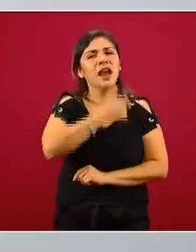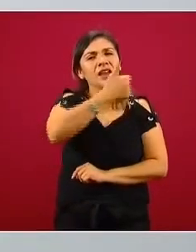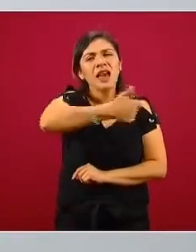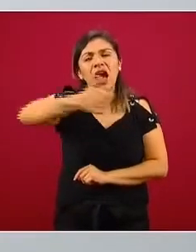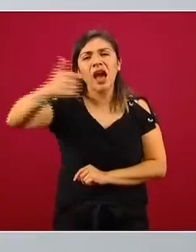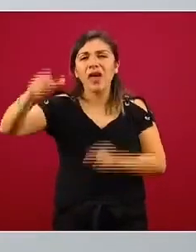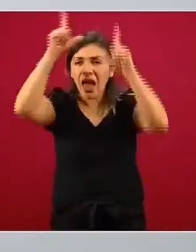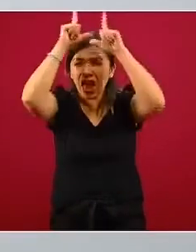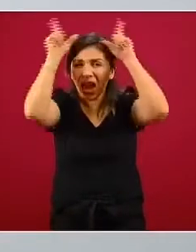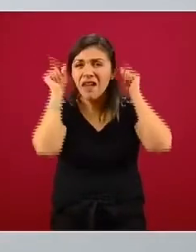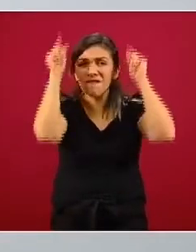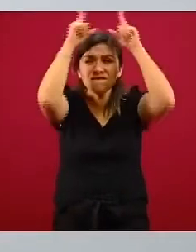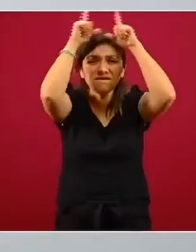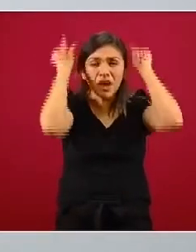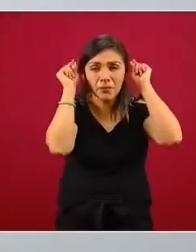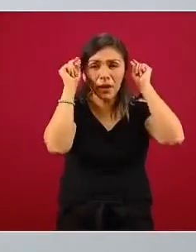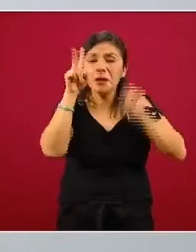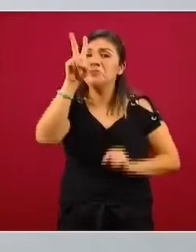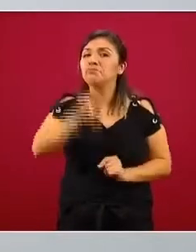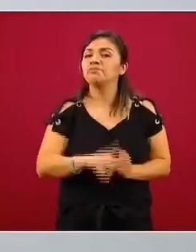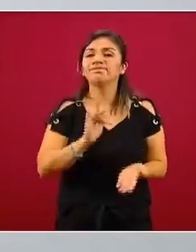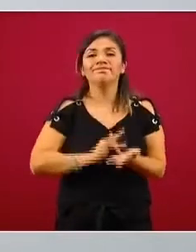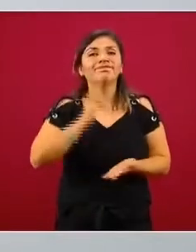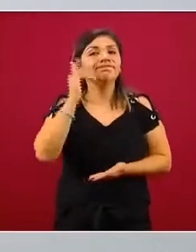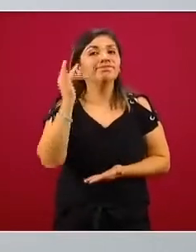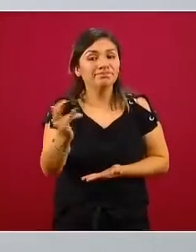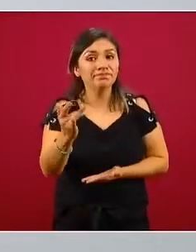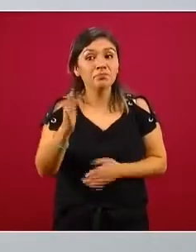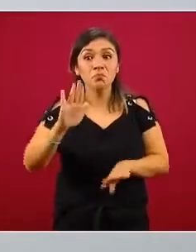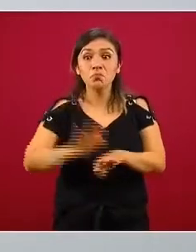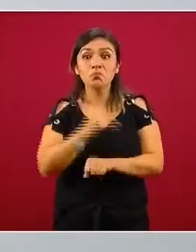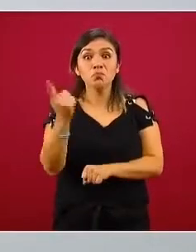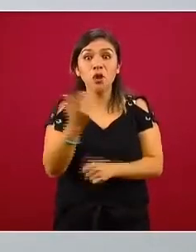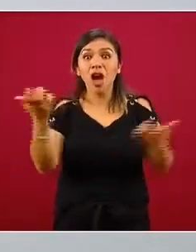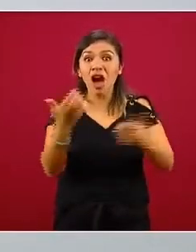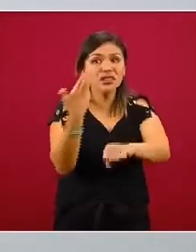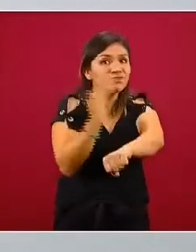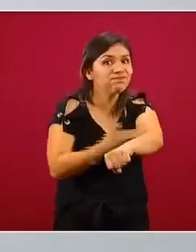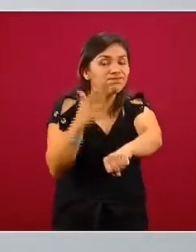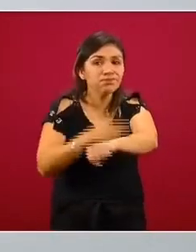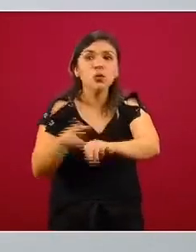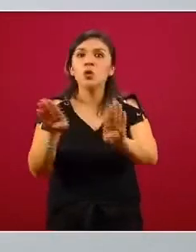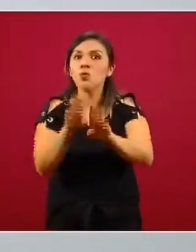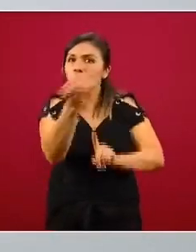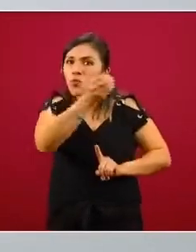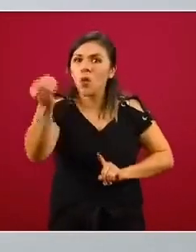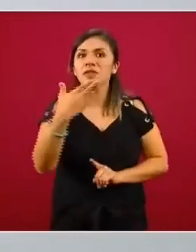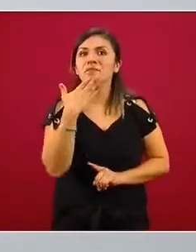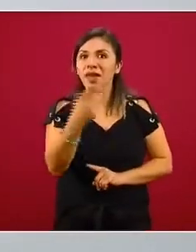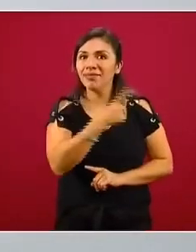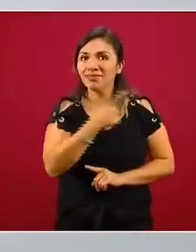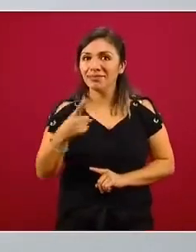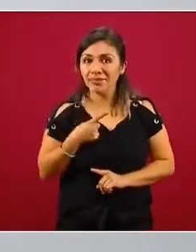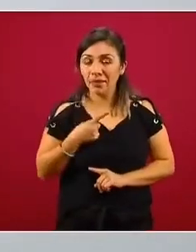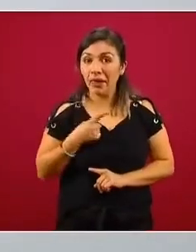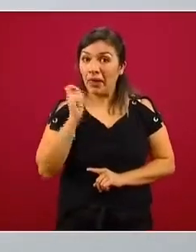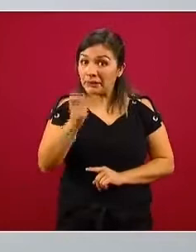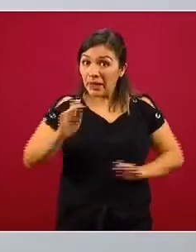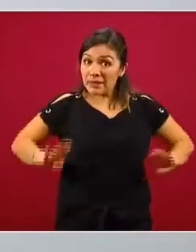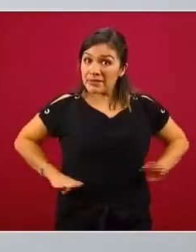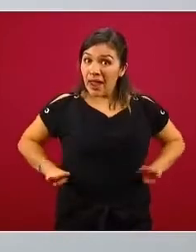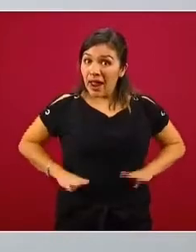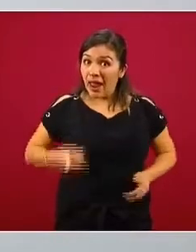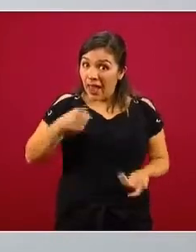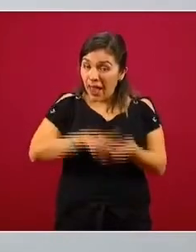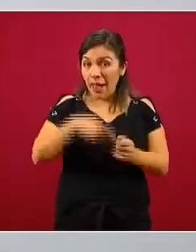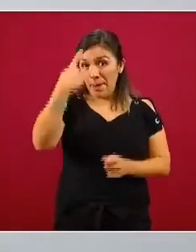las enfermeras y muchas gracias porque hacen los protocolos como deben de ser. Y si algo nos ha caracterizado también